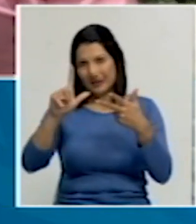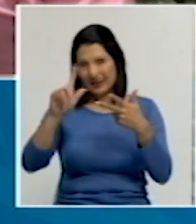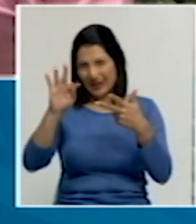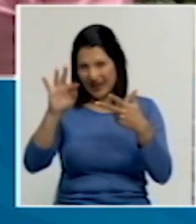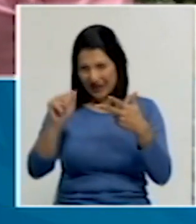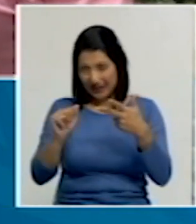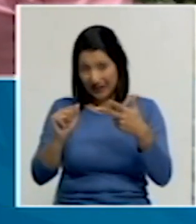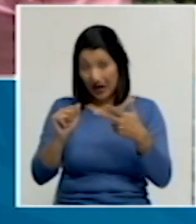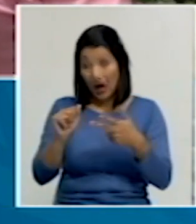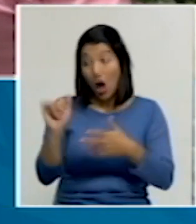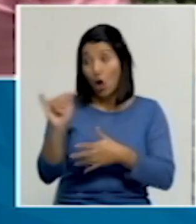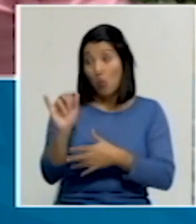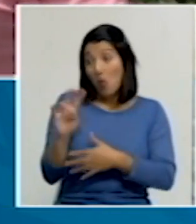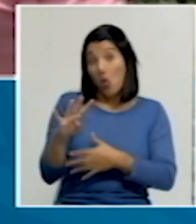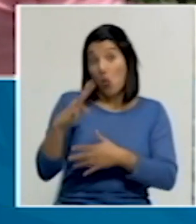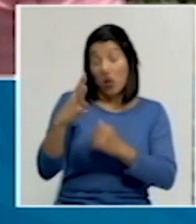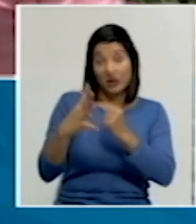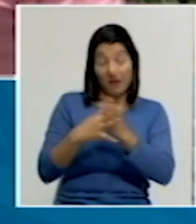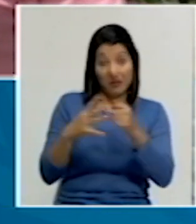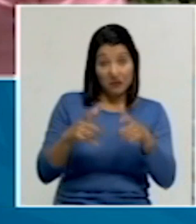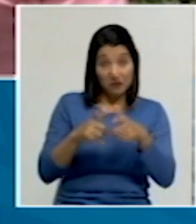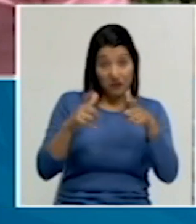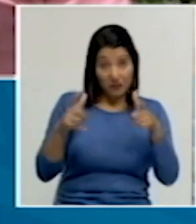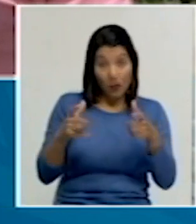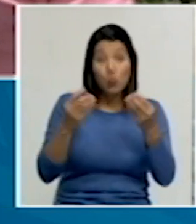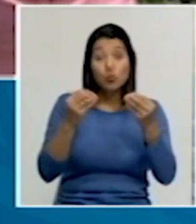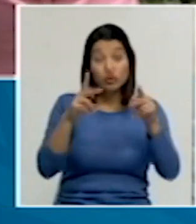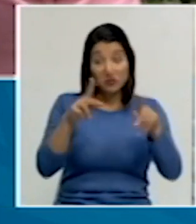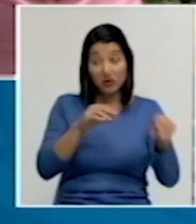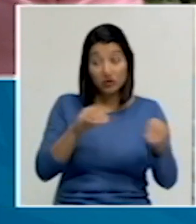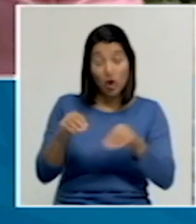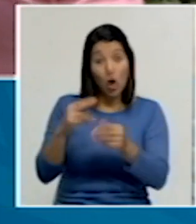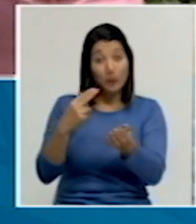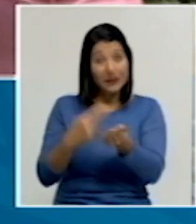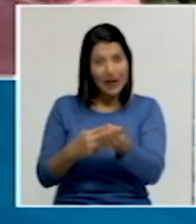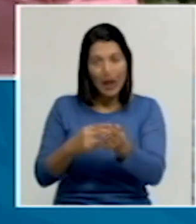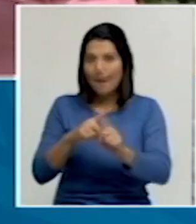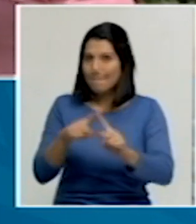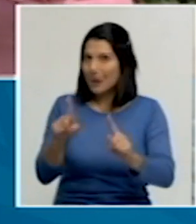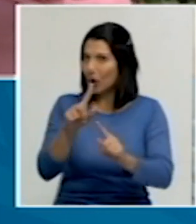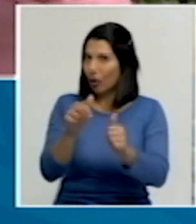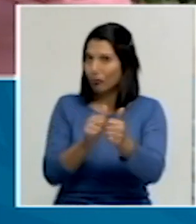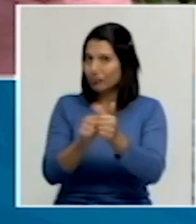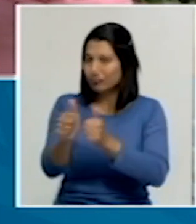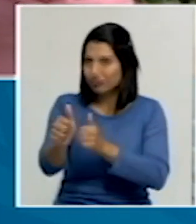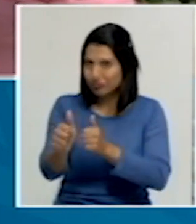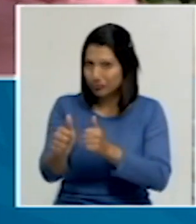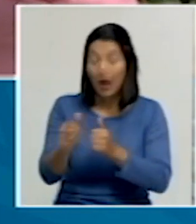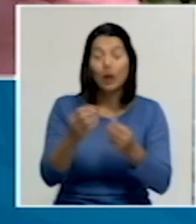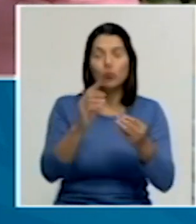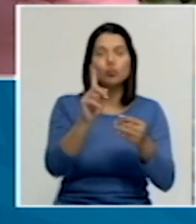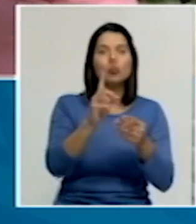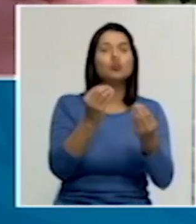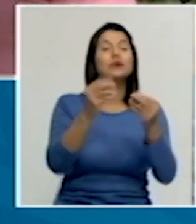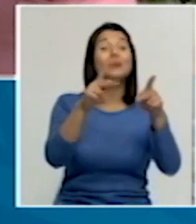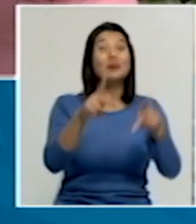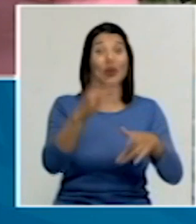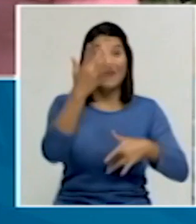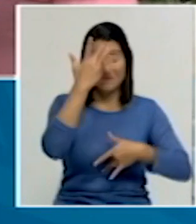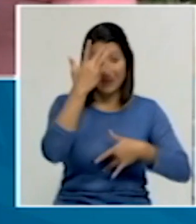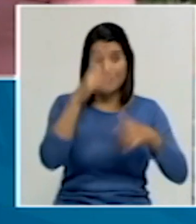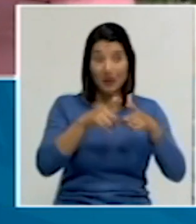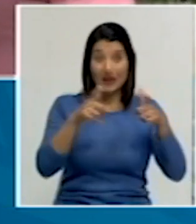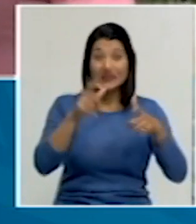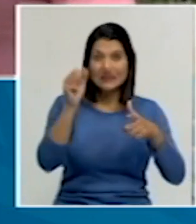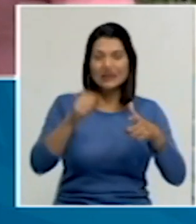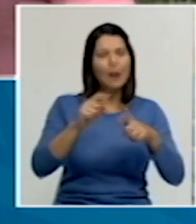ola nuestra, tuvimos muchos casos, pero no subimos tanto las hospitalizaciones proporcionalmente. Y eso es lo que